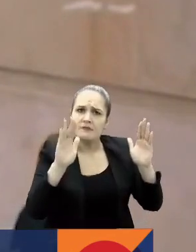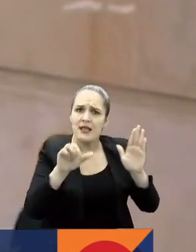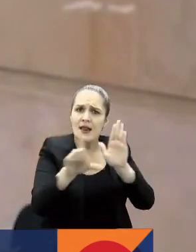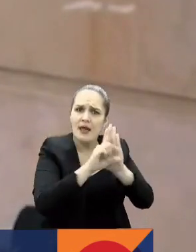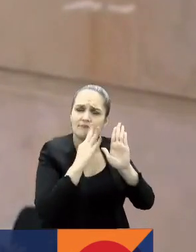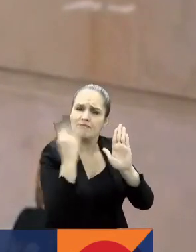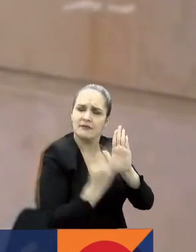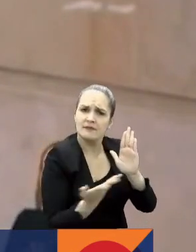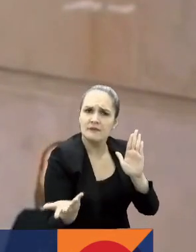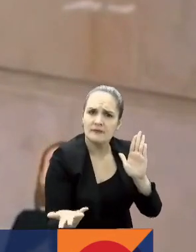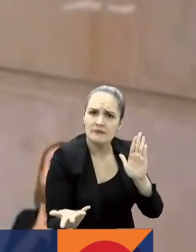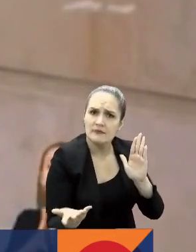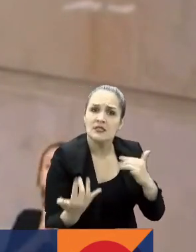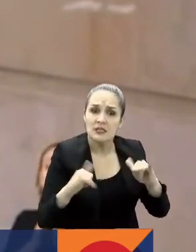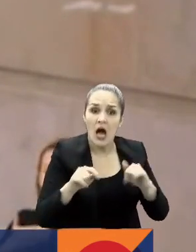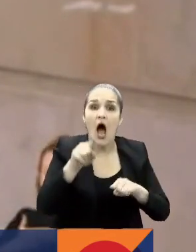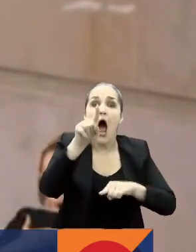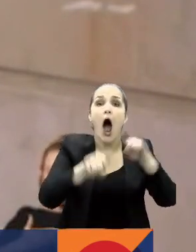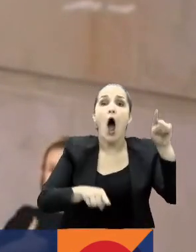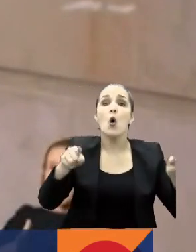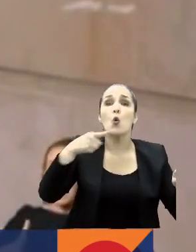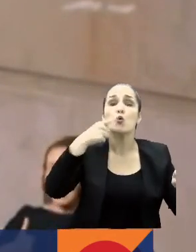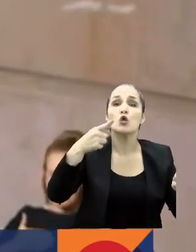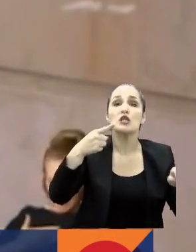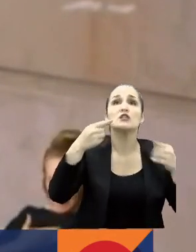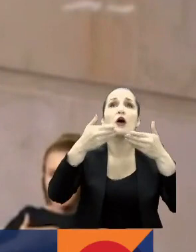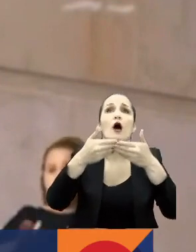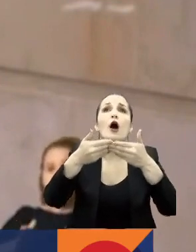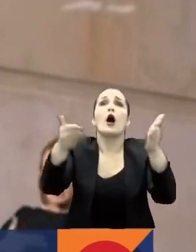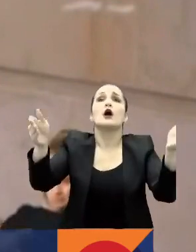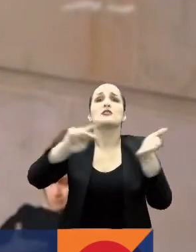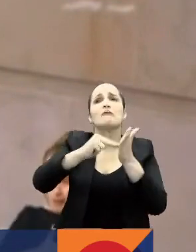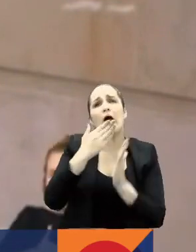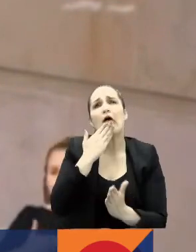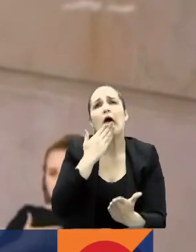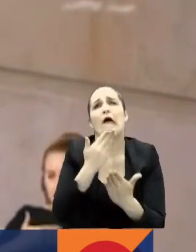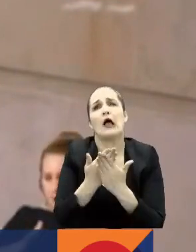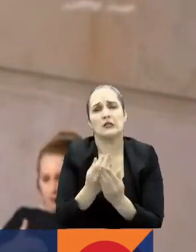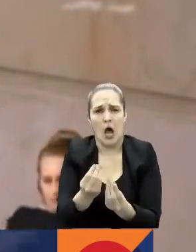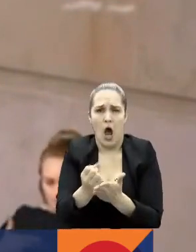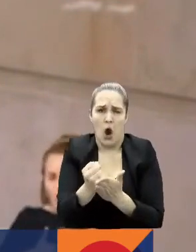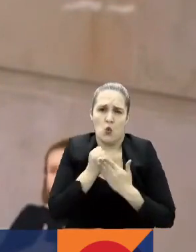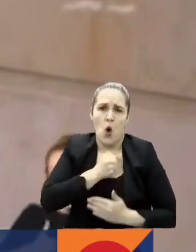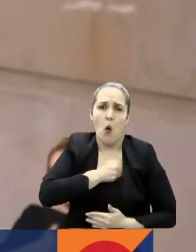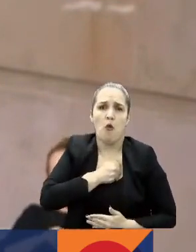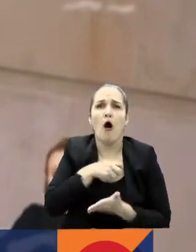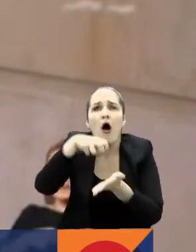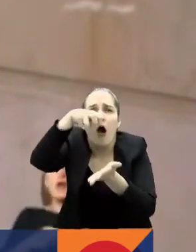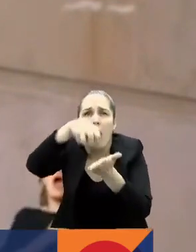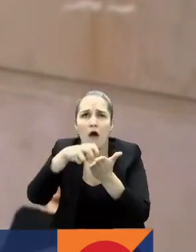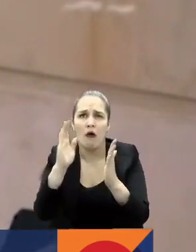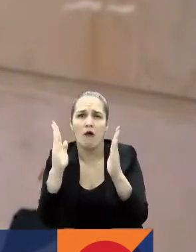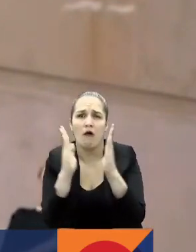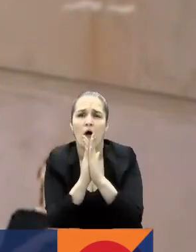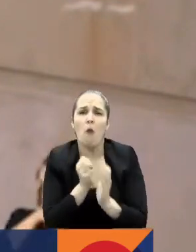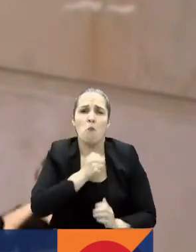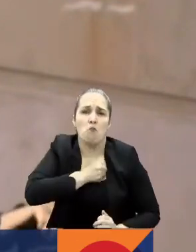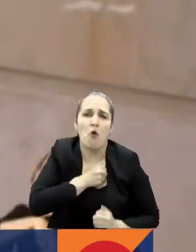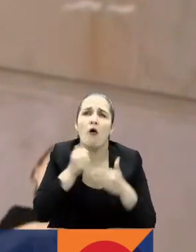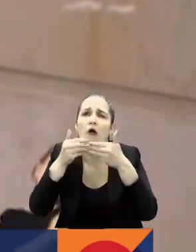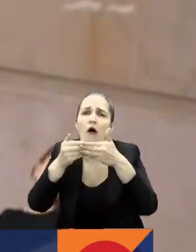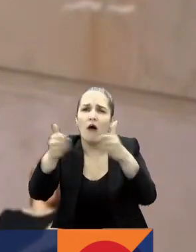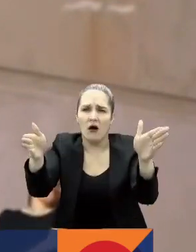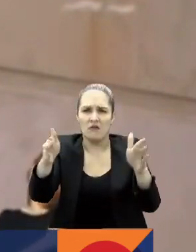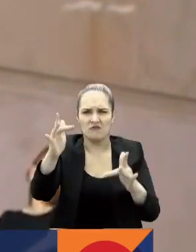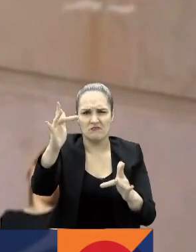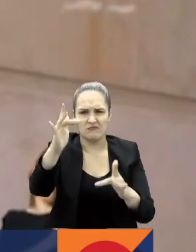a que algunos mencionen que desbloquear es un favor, que los colombianos tenemos que arrodillarnos y pedir el favor, que nos